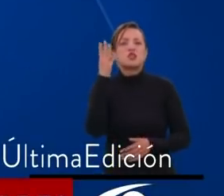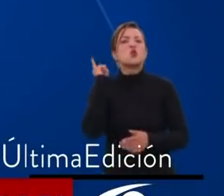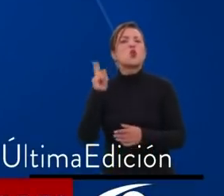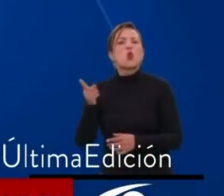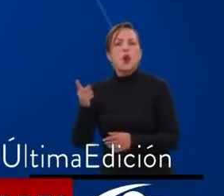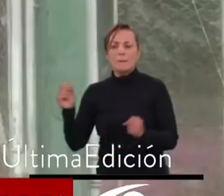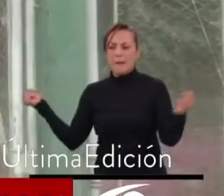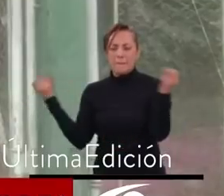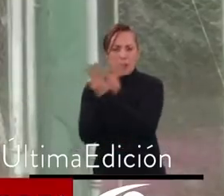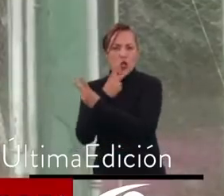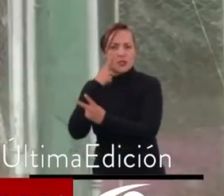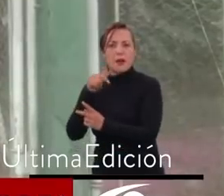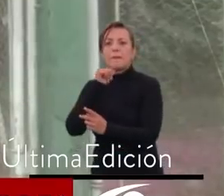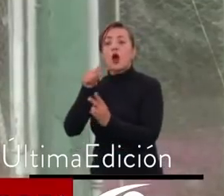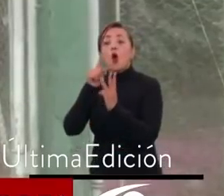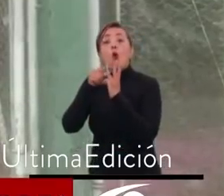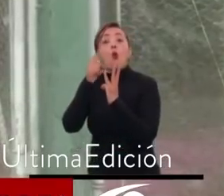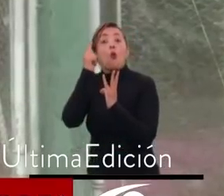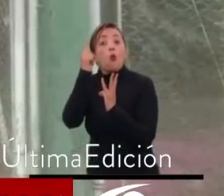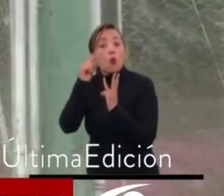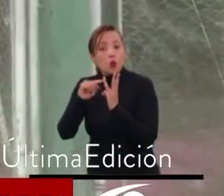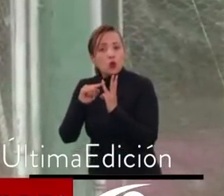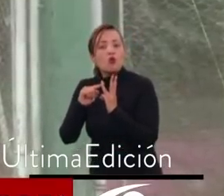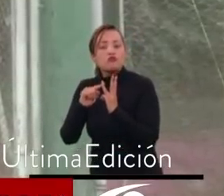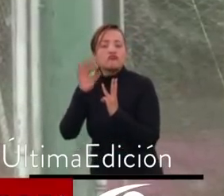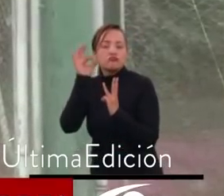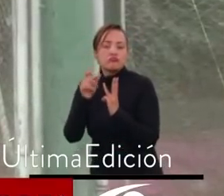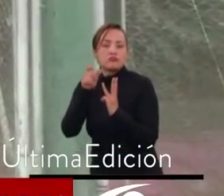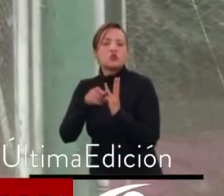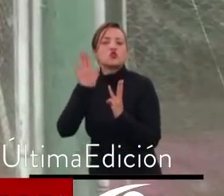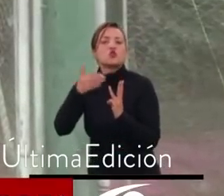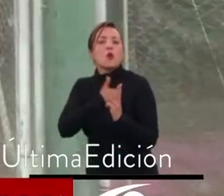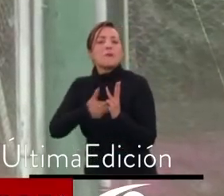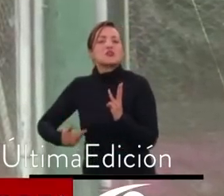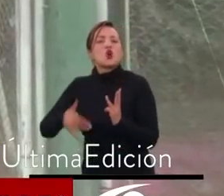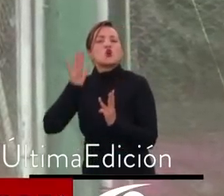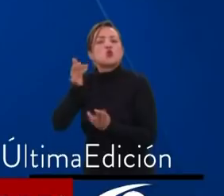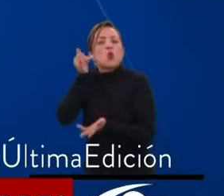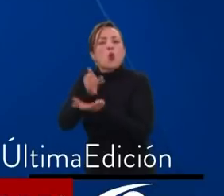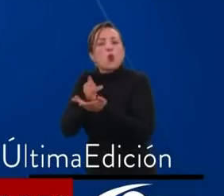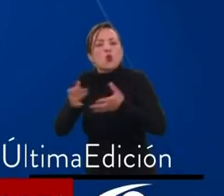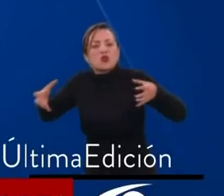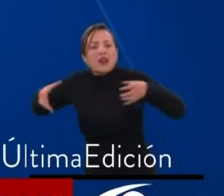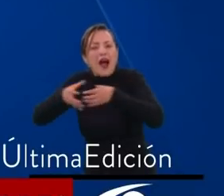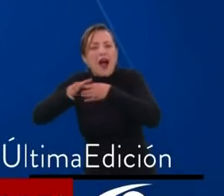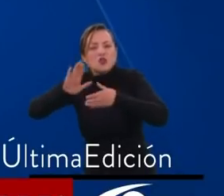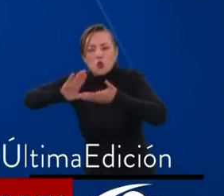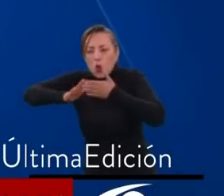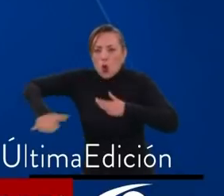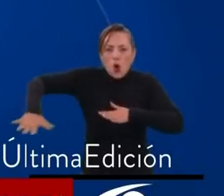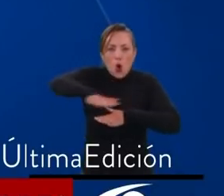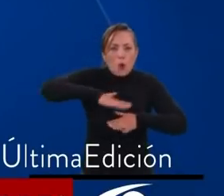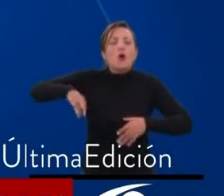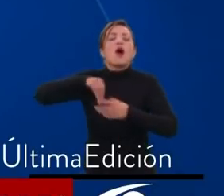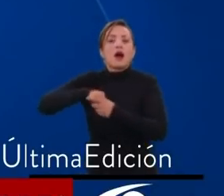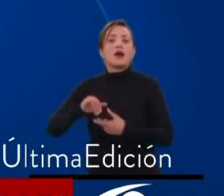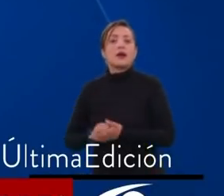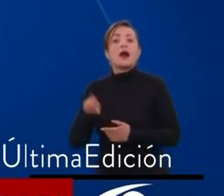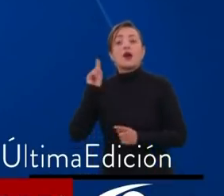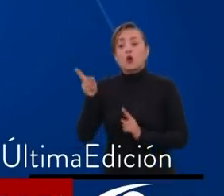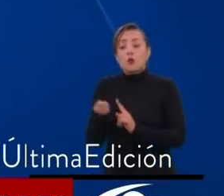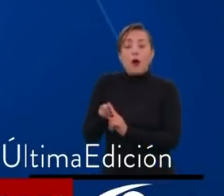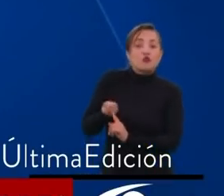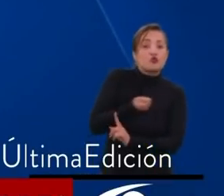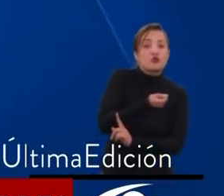donde desafortunadamente uno de ellos era un presidente de junta comunal. Por la cercanía de la vereda con el departamento del